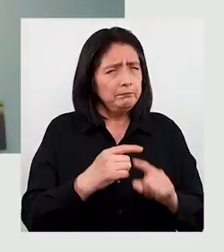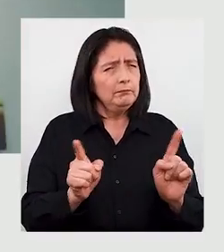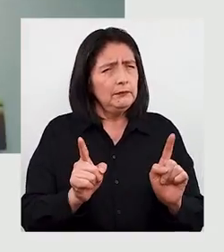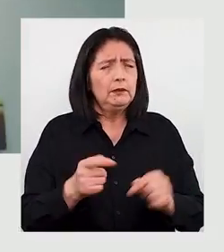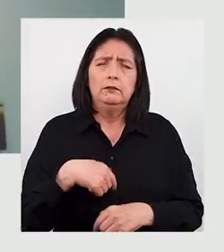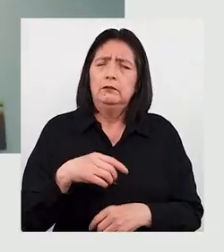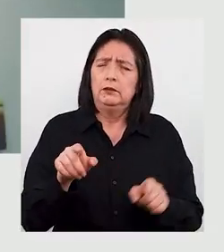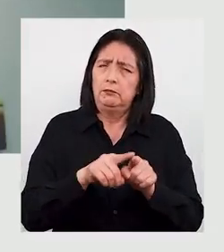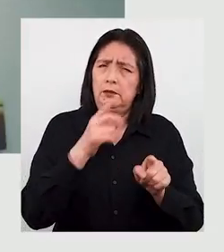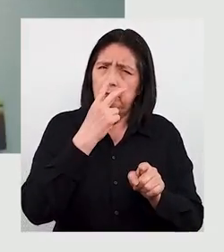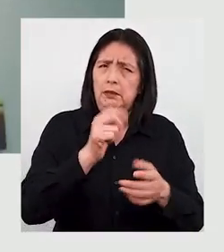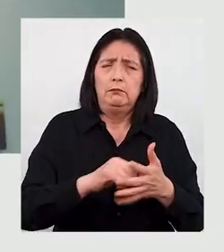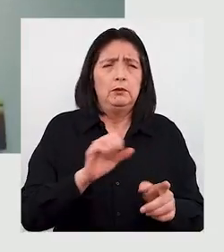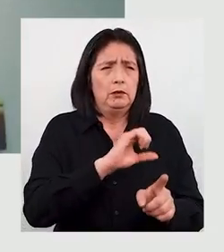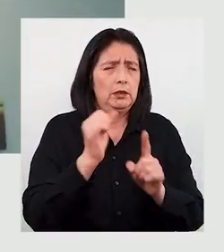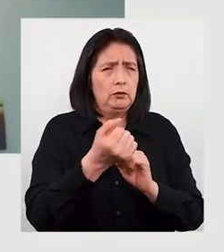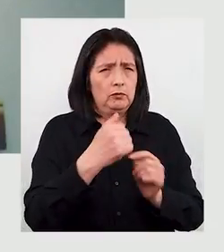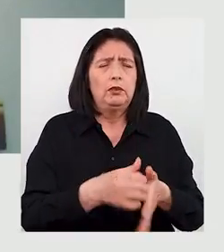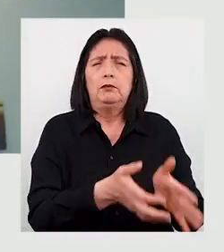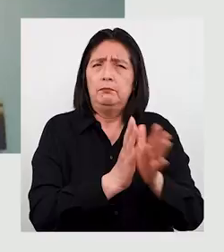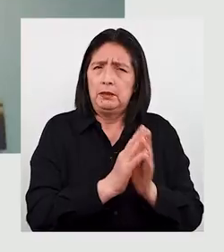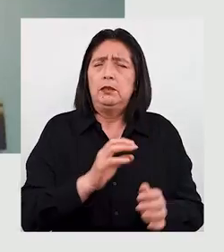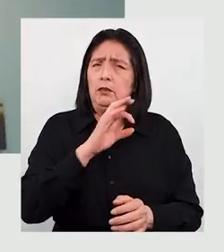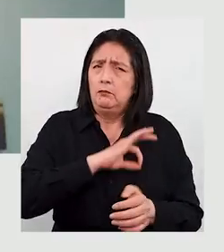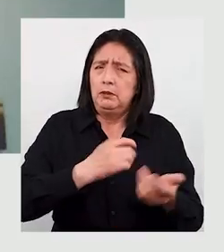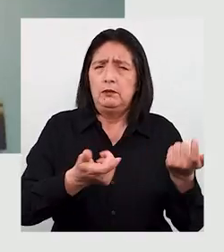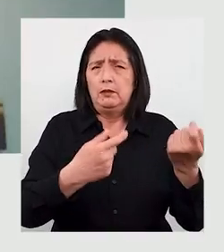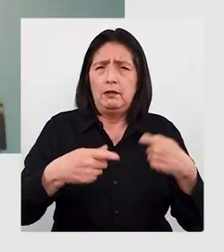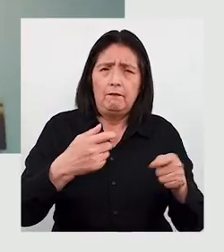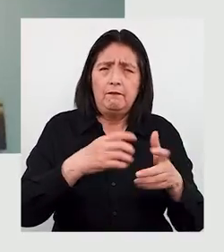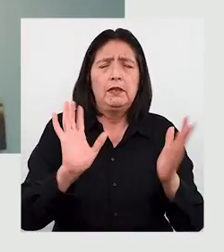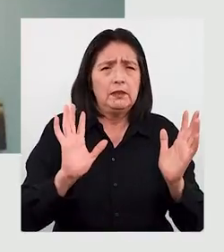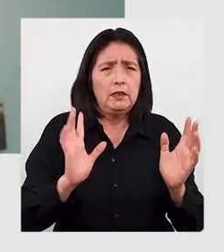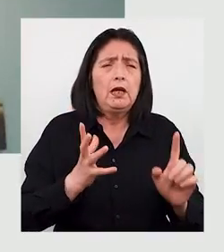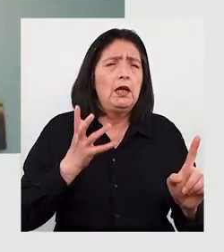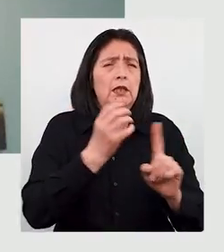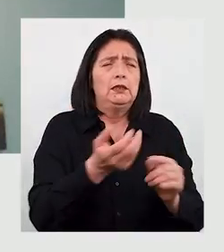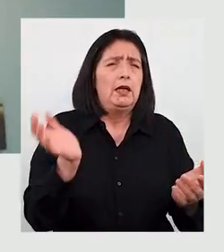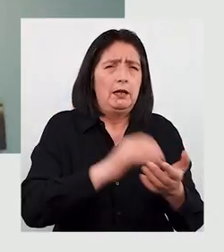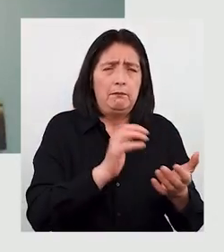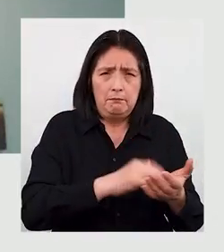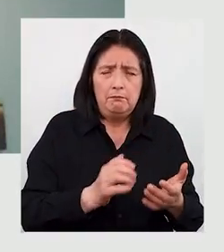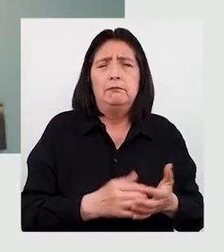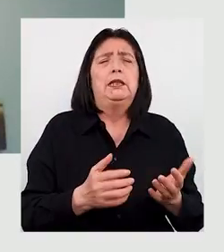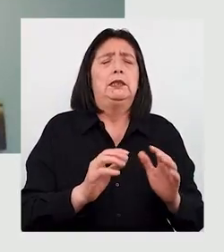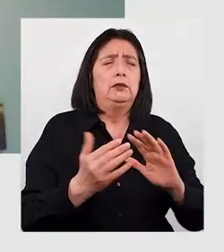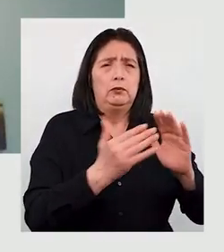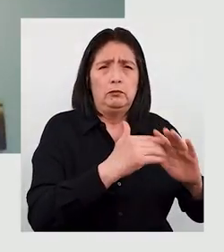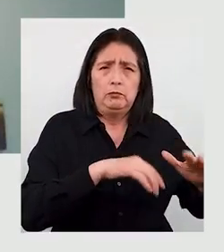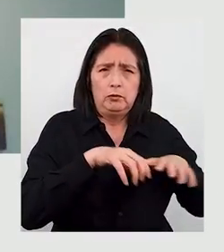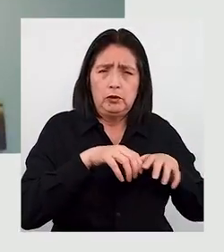Pero también vemos que las sociedades demandan que los beneficios del comercio alcancen a más sectores de la